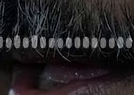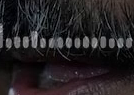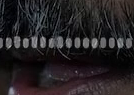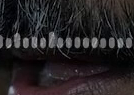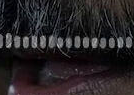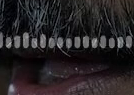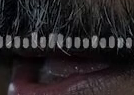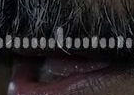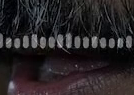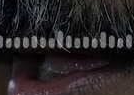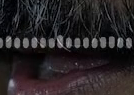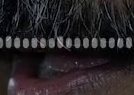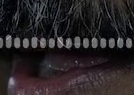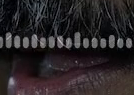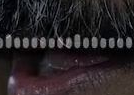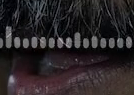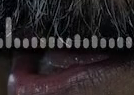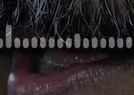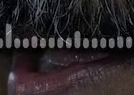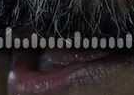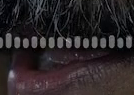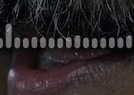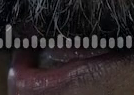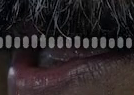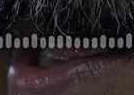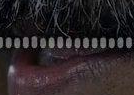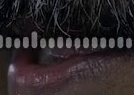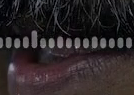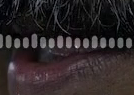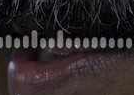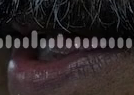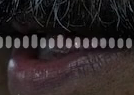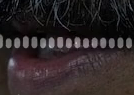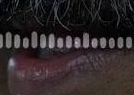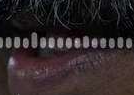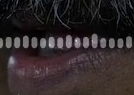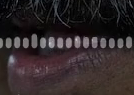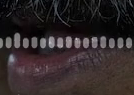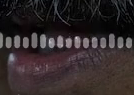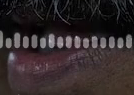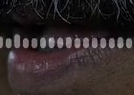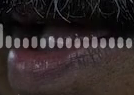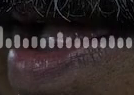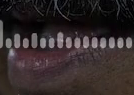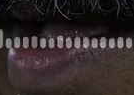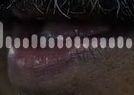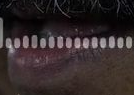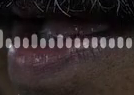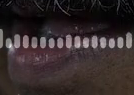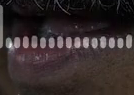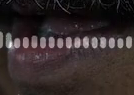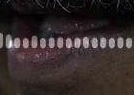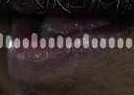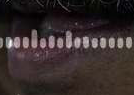el odio. Muchas personas votaron por las opciones de la oposición, porque así como se vendió en el 2015 la idea de la última cola y de buena fe la gente votó harta